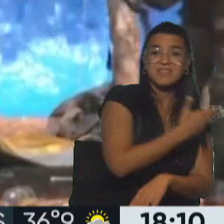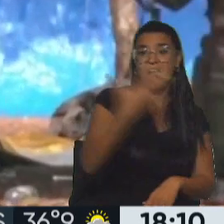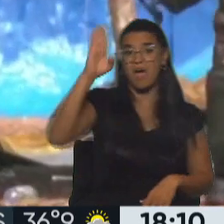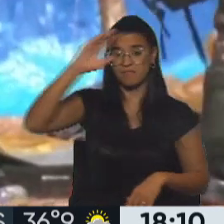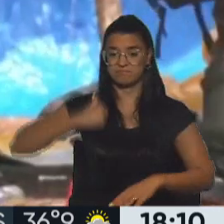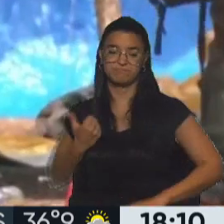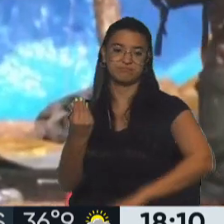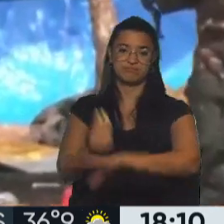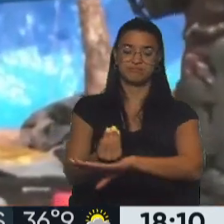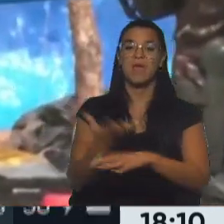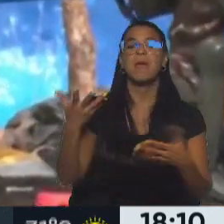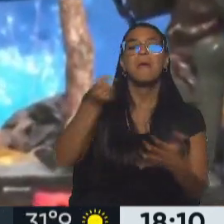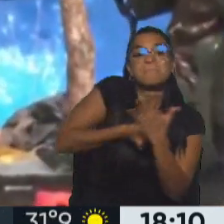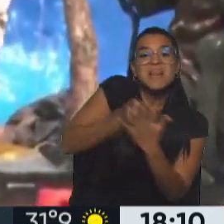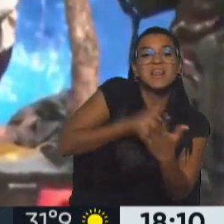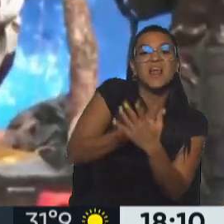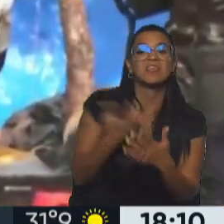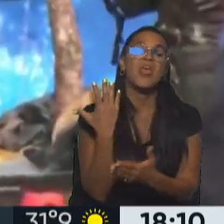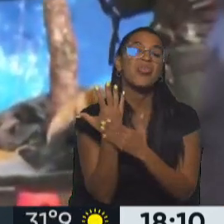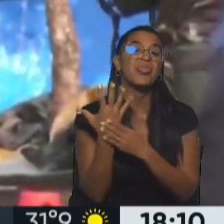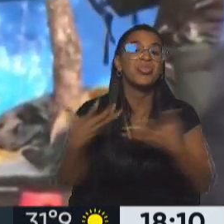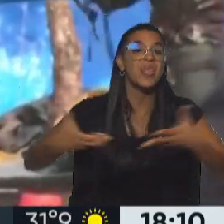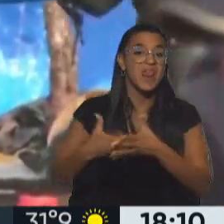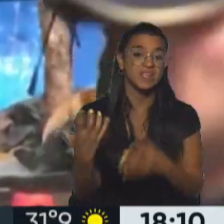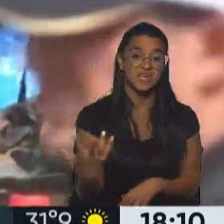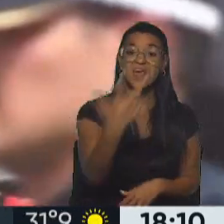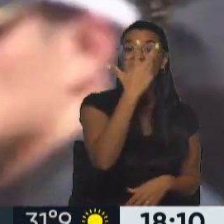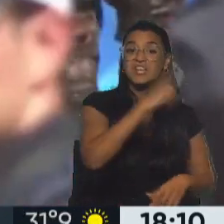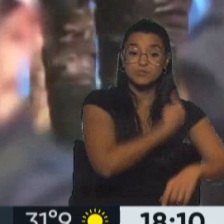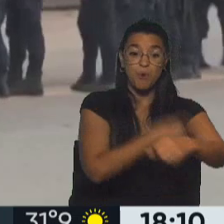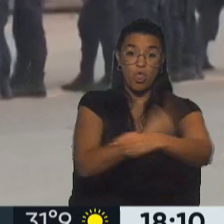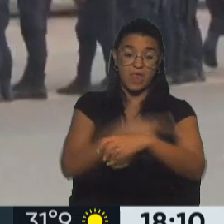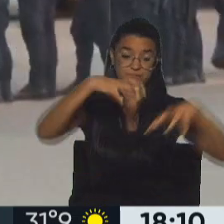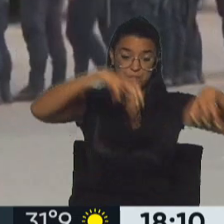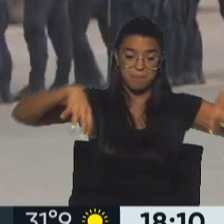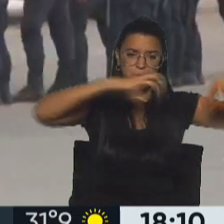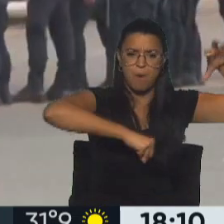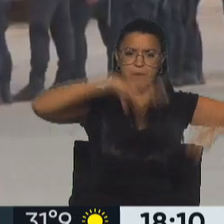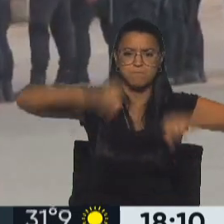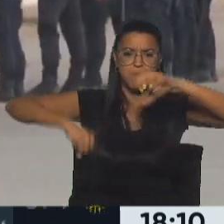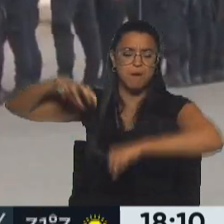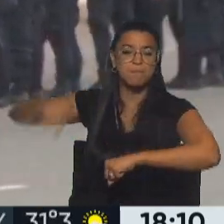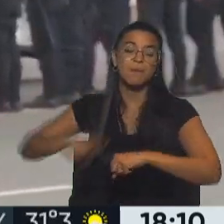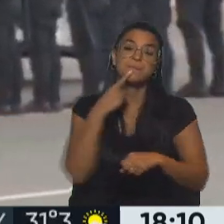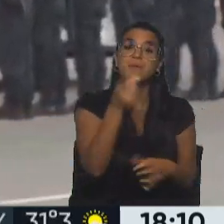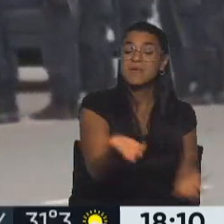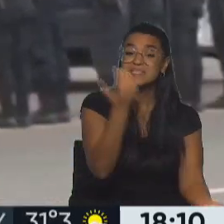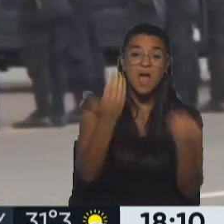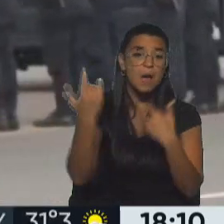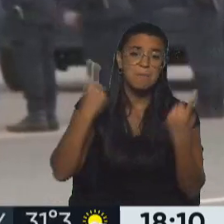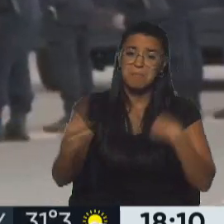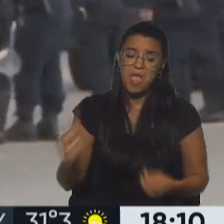militantes de derecha tomaron las sedes de los tres poderes el desalojo de los campamentos se efectuó sin la necesidad